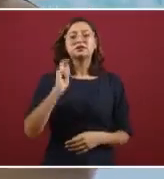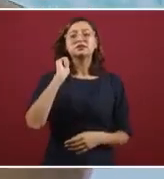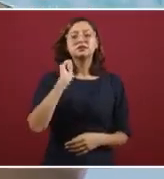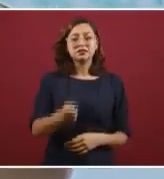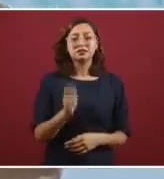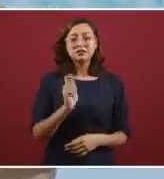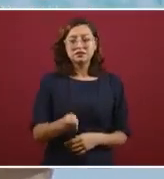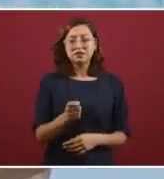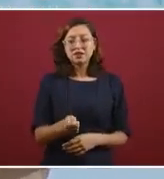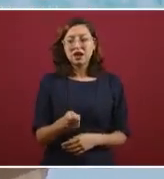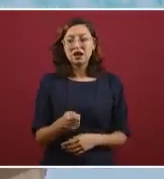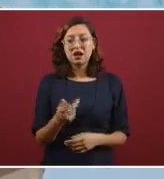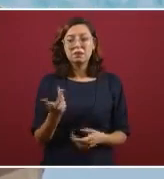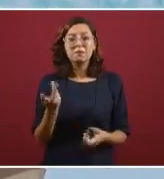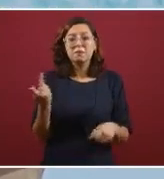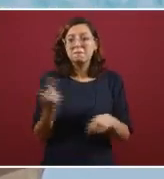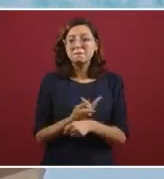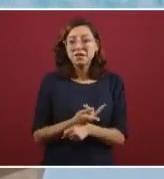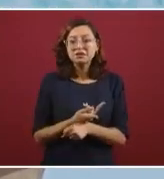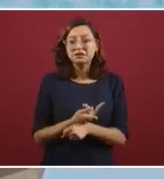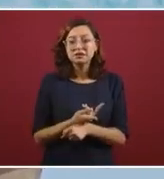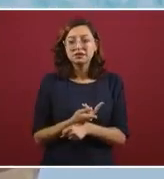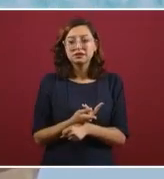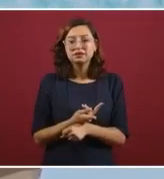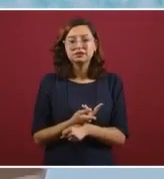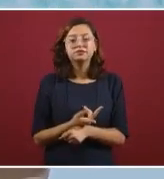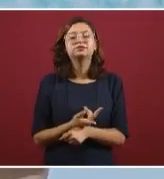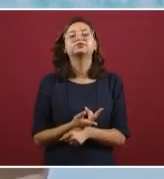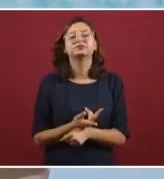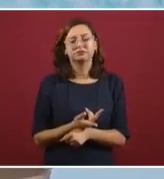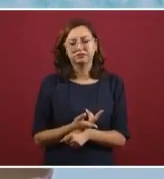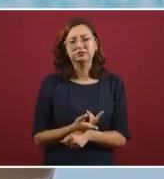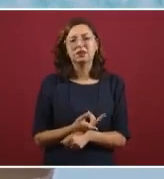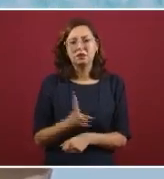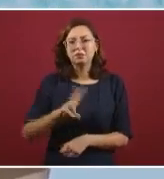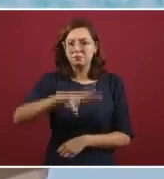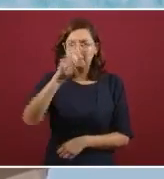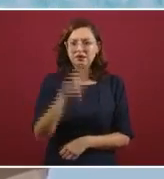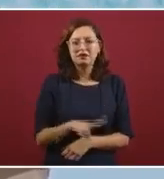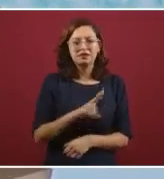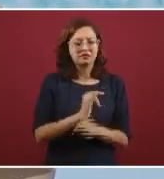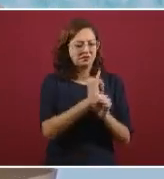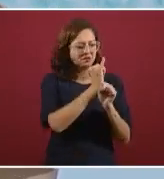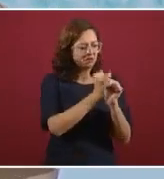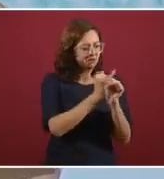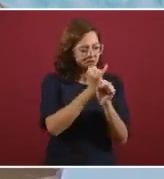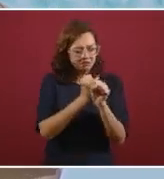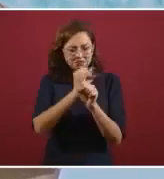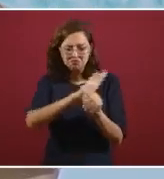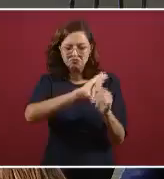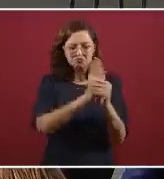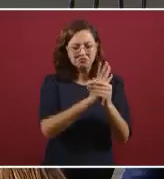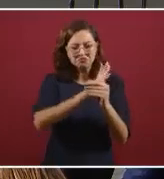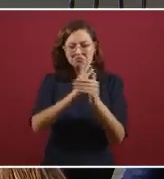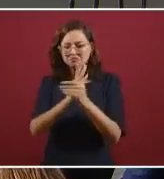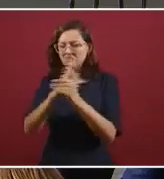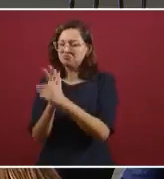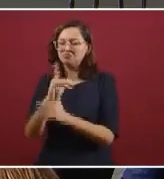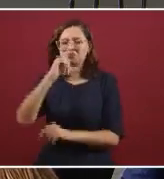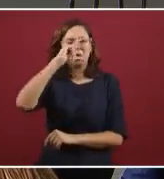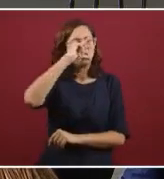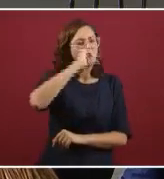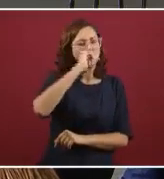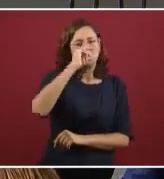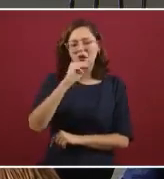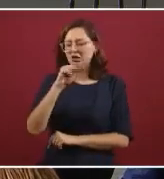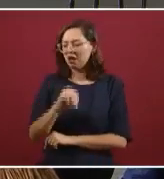qué evidencia esto? Particularmente una indebida integración en la investigación por parte de las autoridades